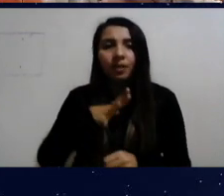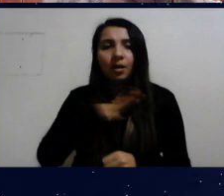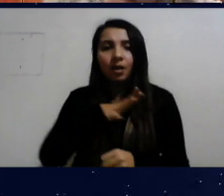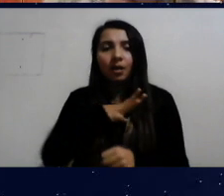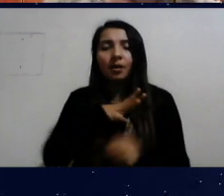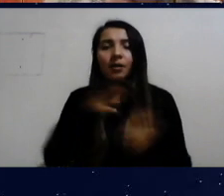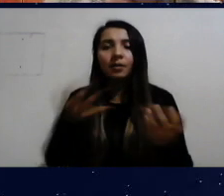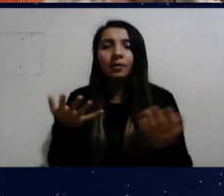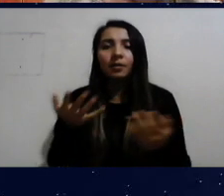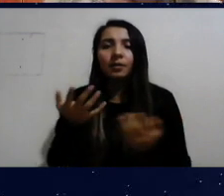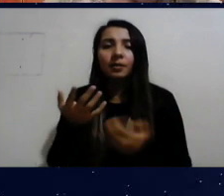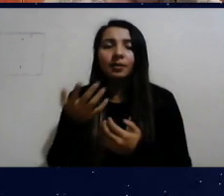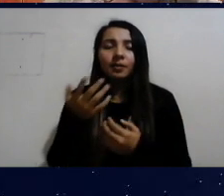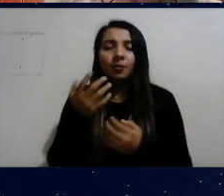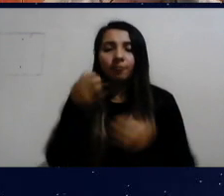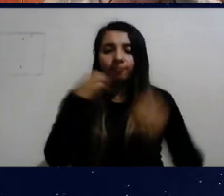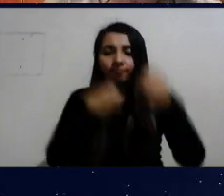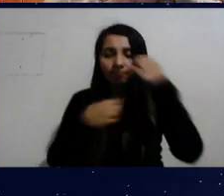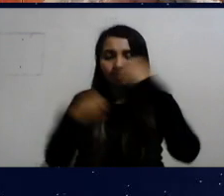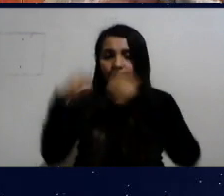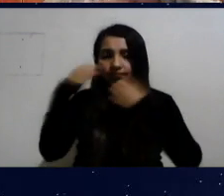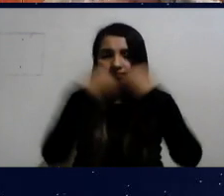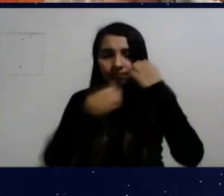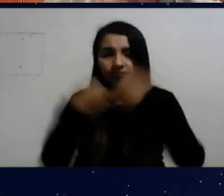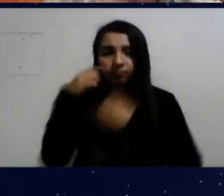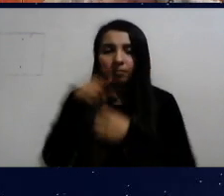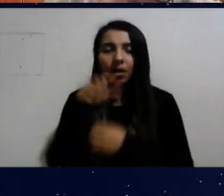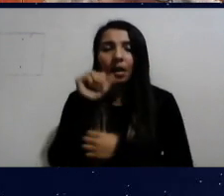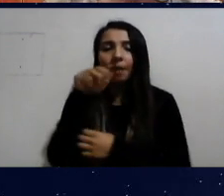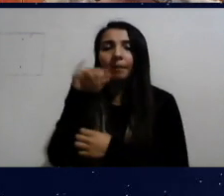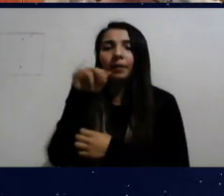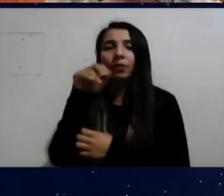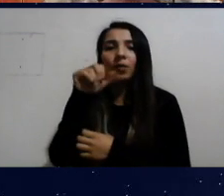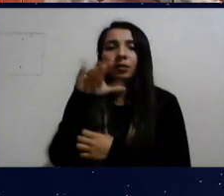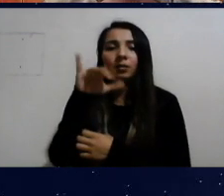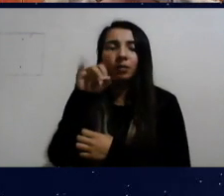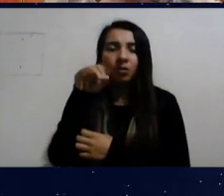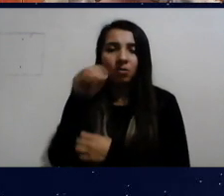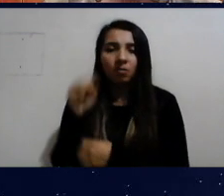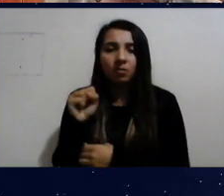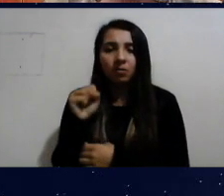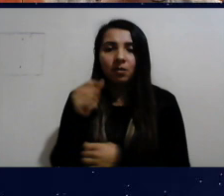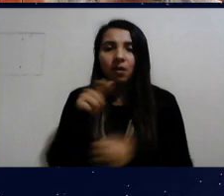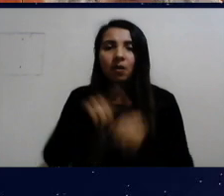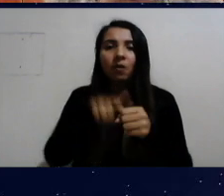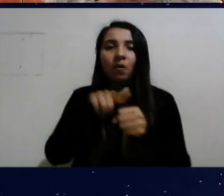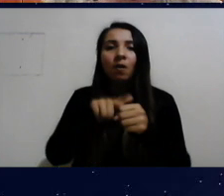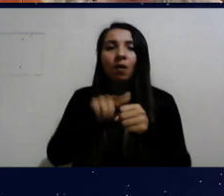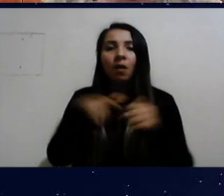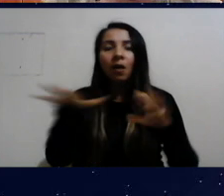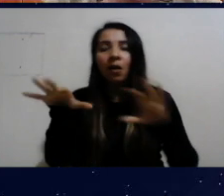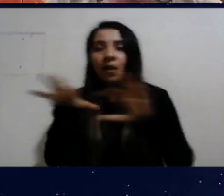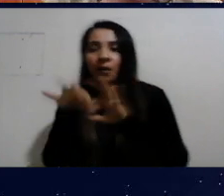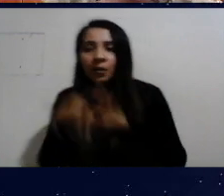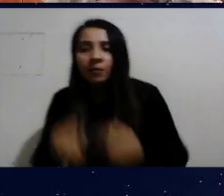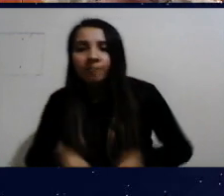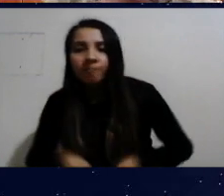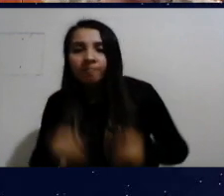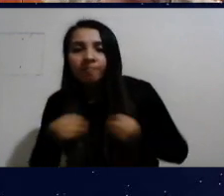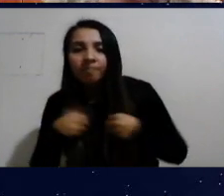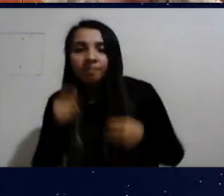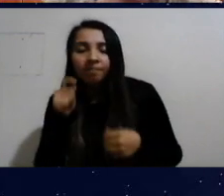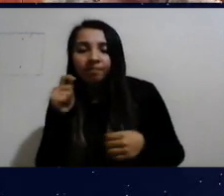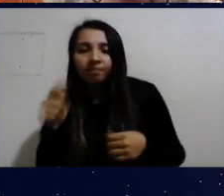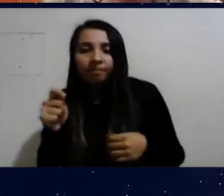tenéis los resultados de los análisis en términos de aminoácidos. y el color está relacionado con la abundancia,